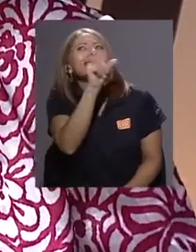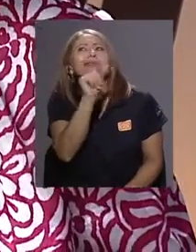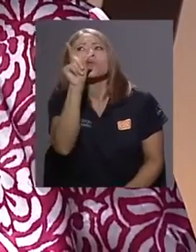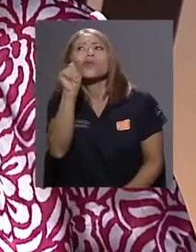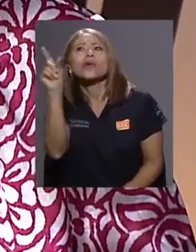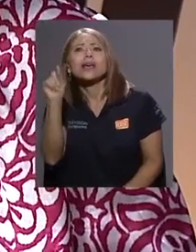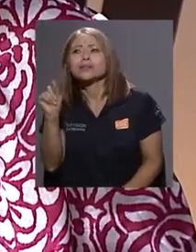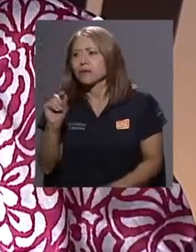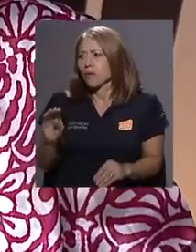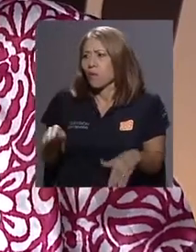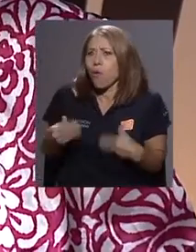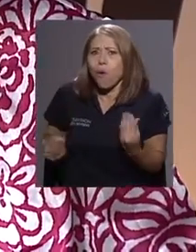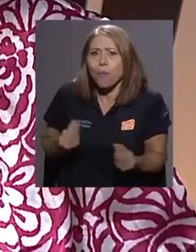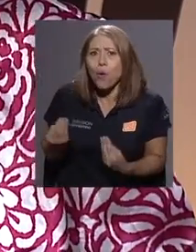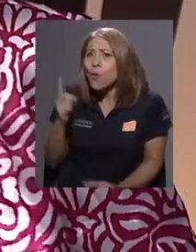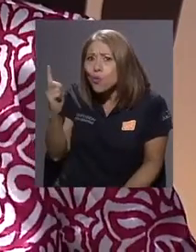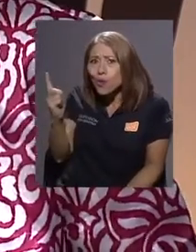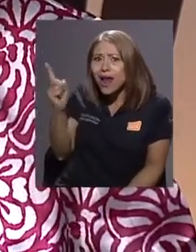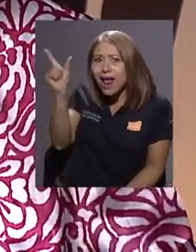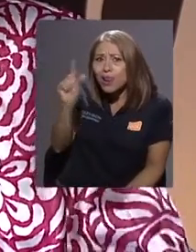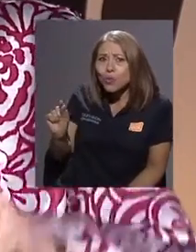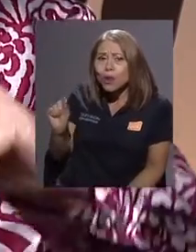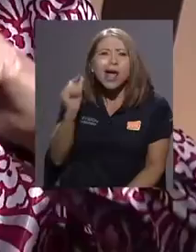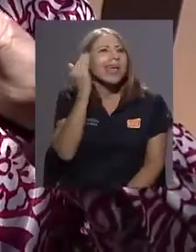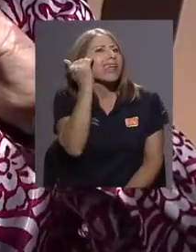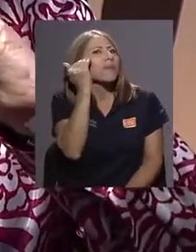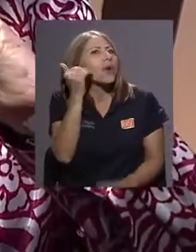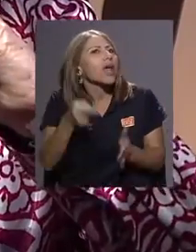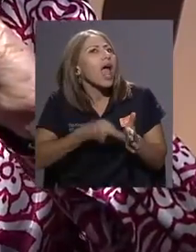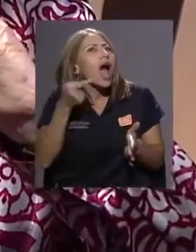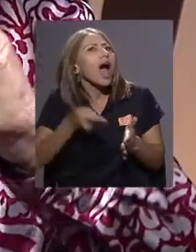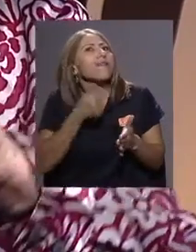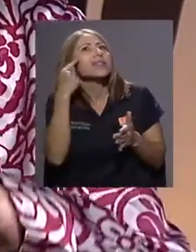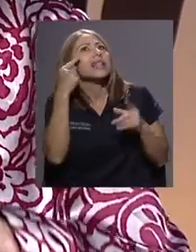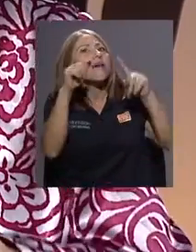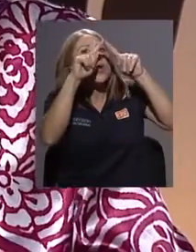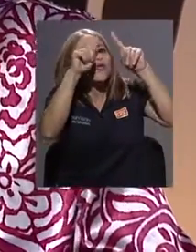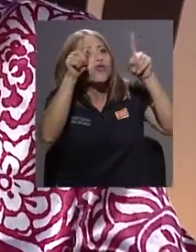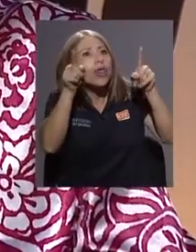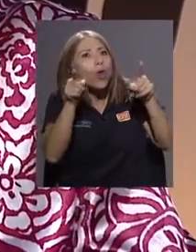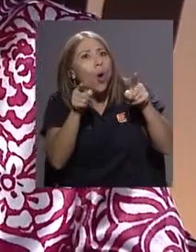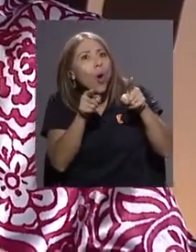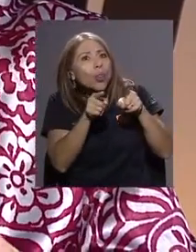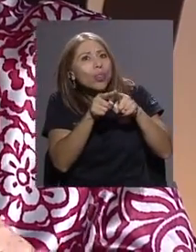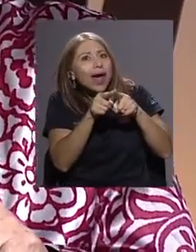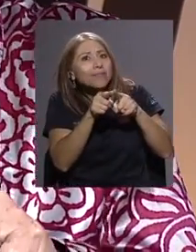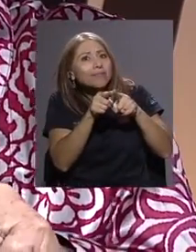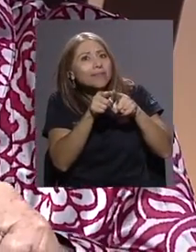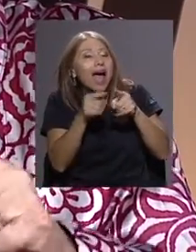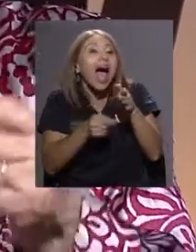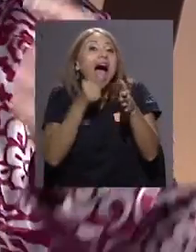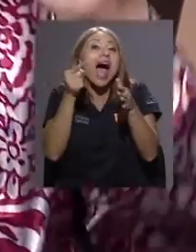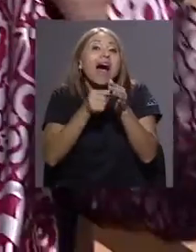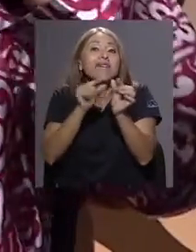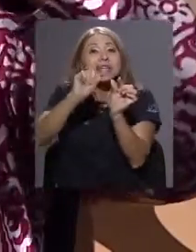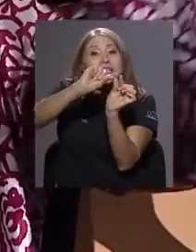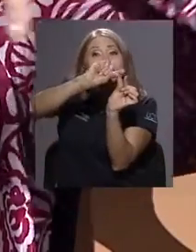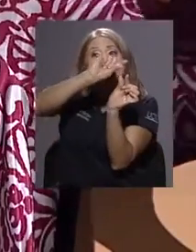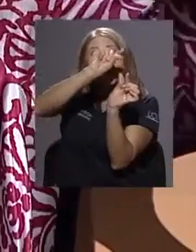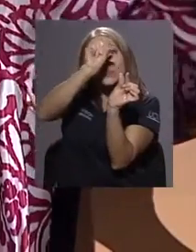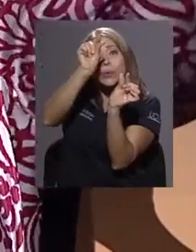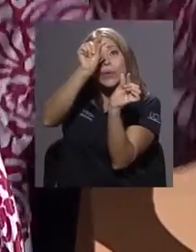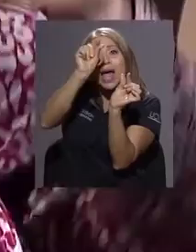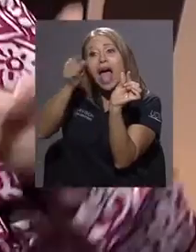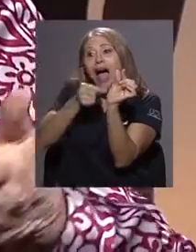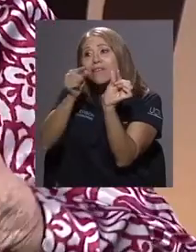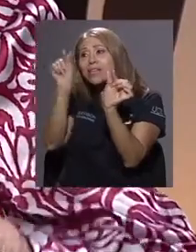pues una y me dice y porque a veces está redonda a veces tiene un cuernito para acá oa veces tiene un